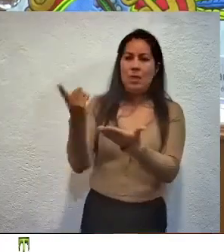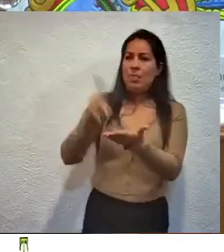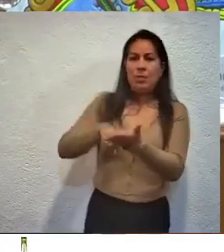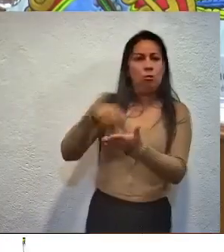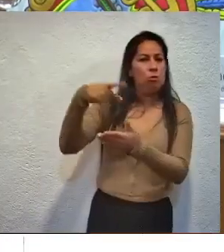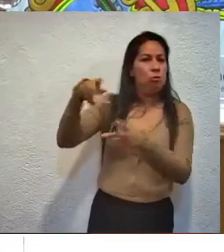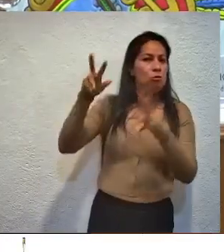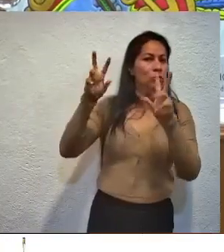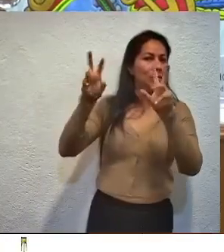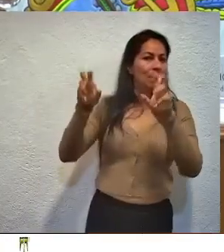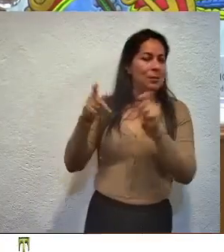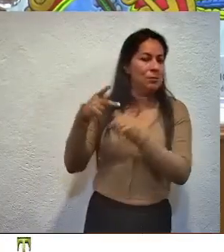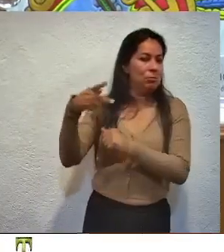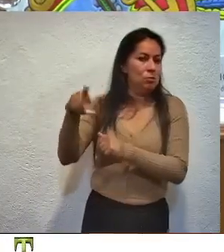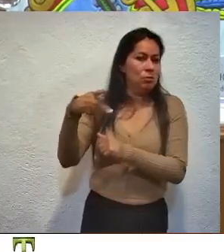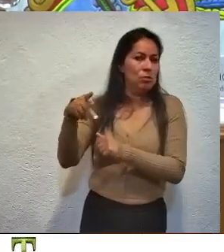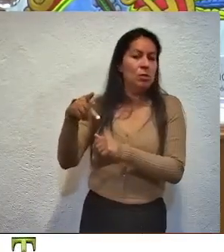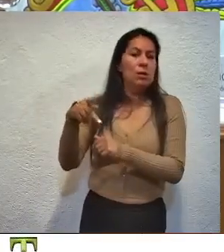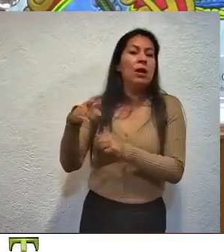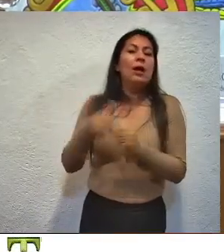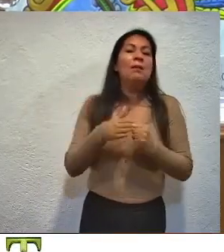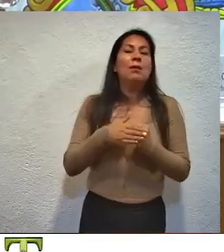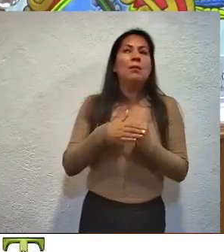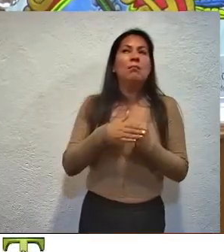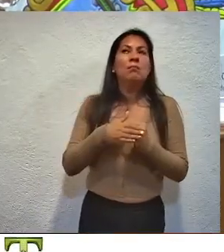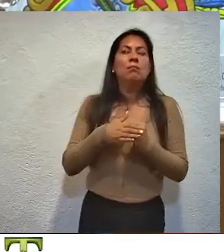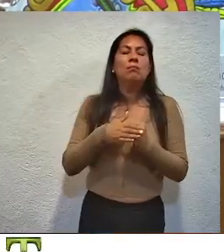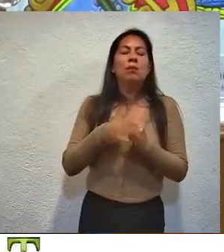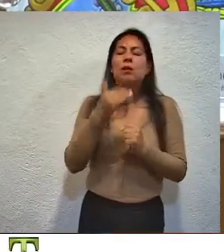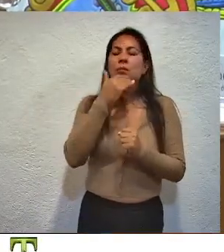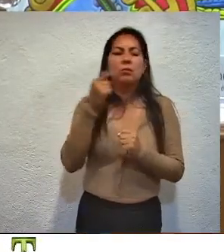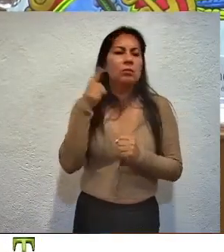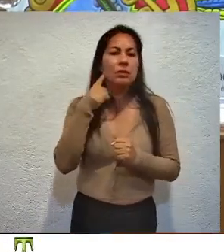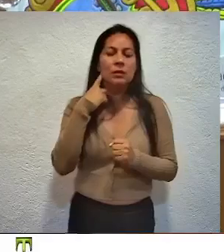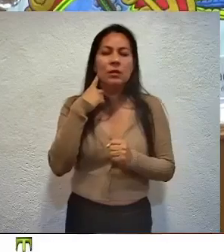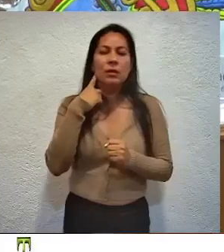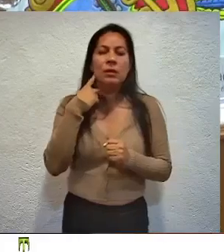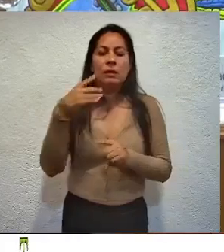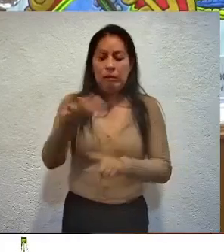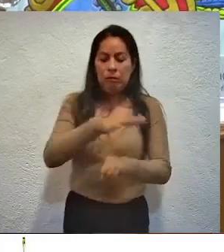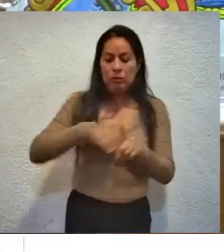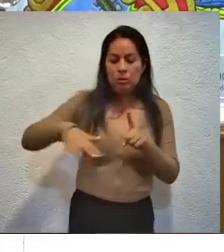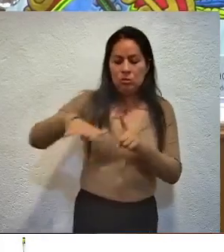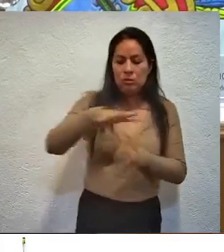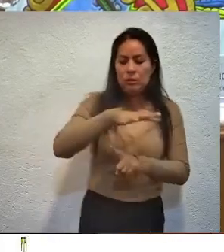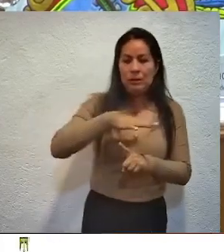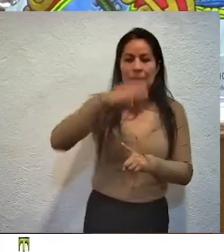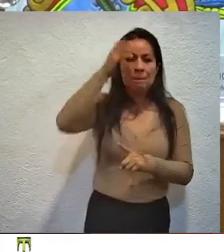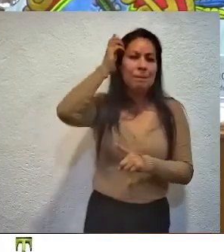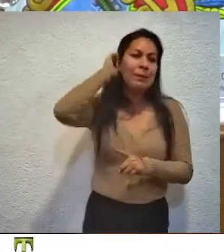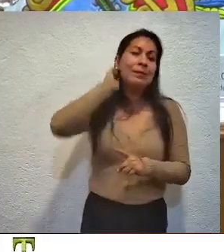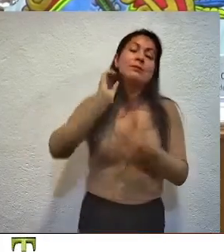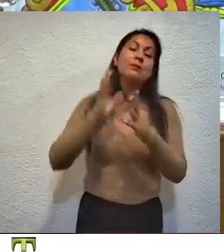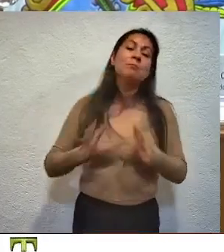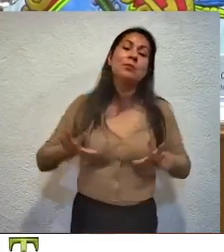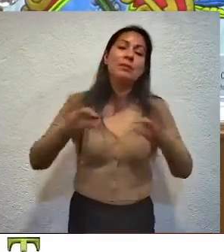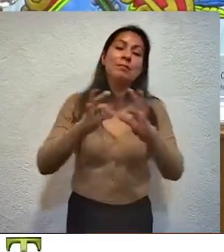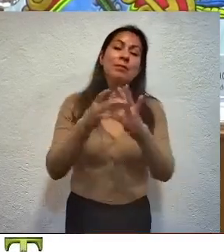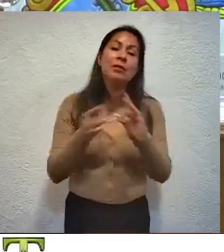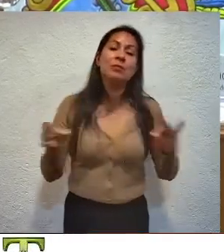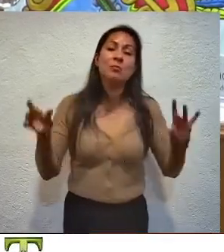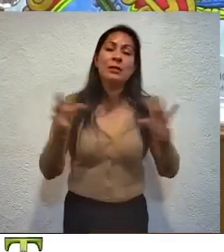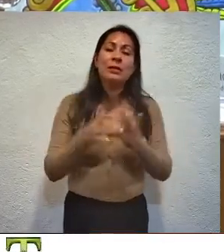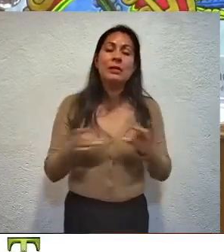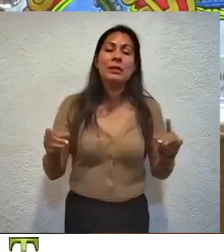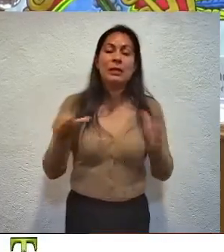sistema normativo interno, la llamada AMCRA. Por lo que en ese contexto resulta relevante destacar